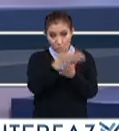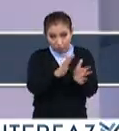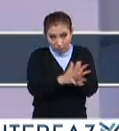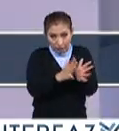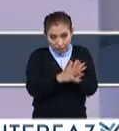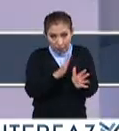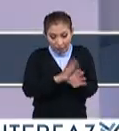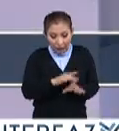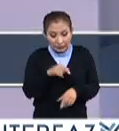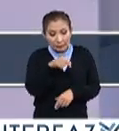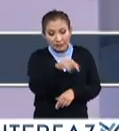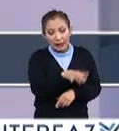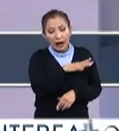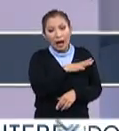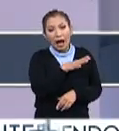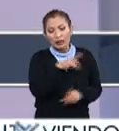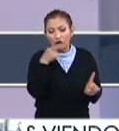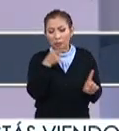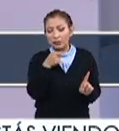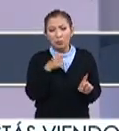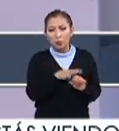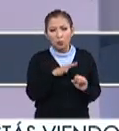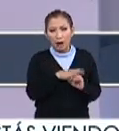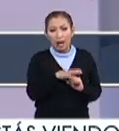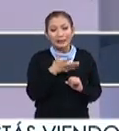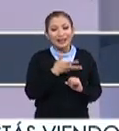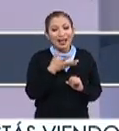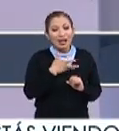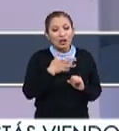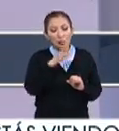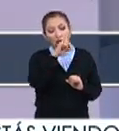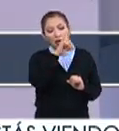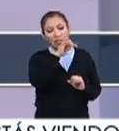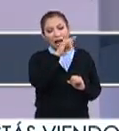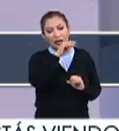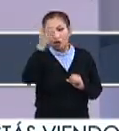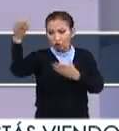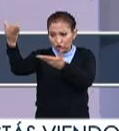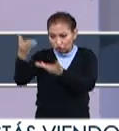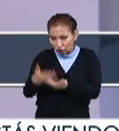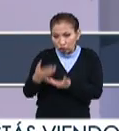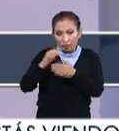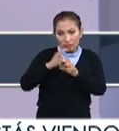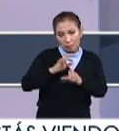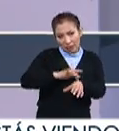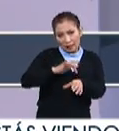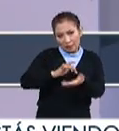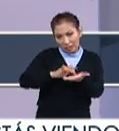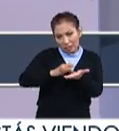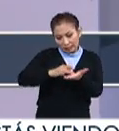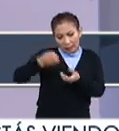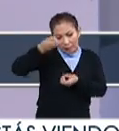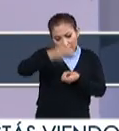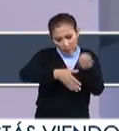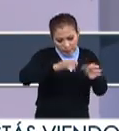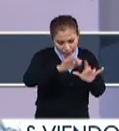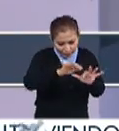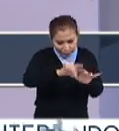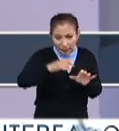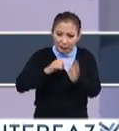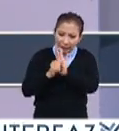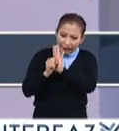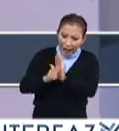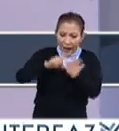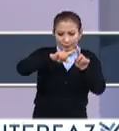participando principalmente, ahí el objetivo es que tener una base de datos de datos médicos, por ejemplo, señales